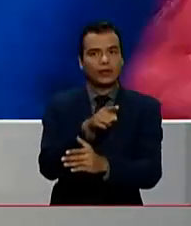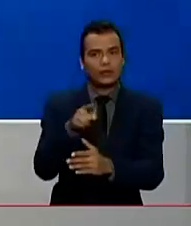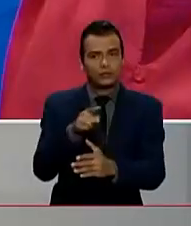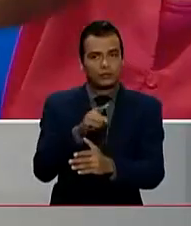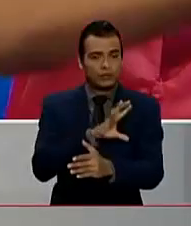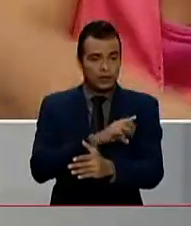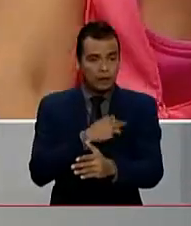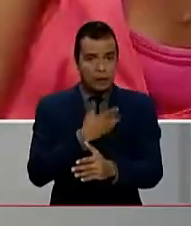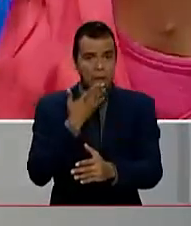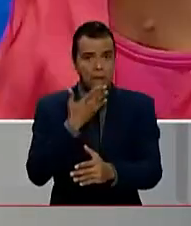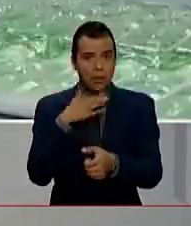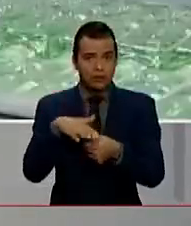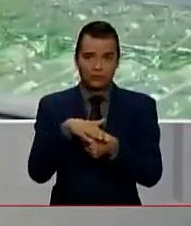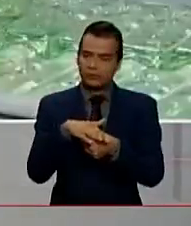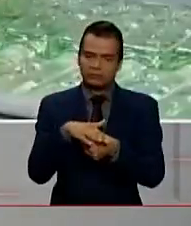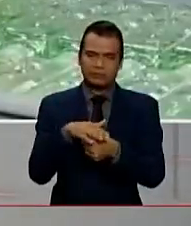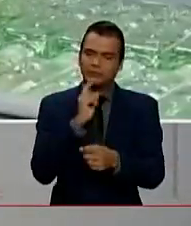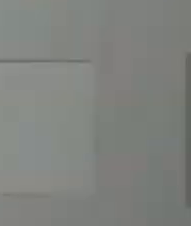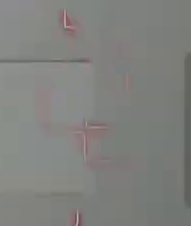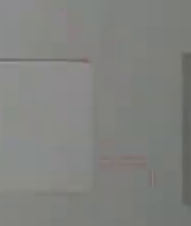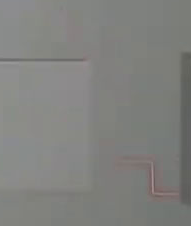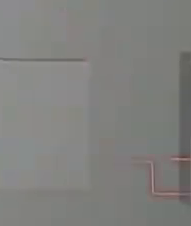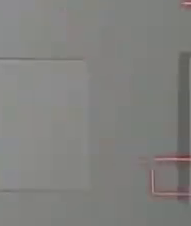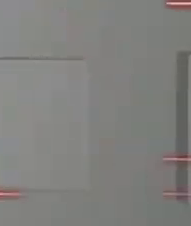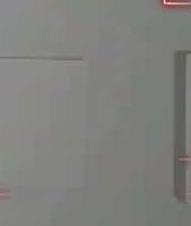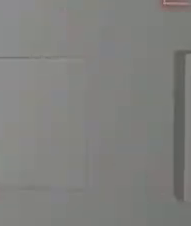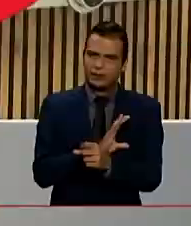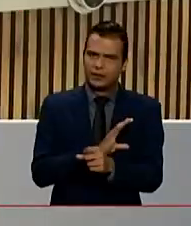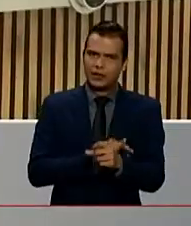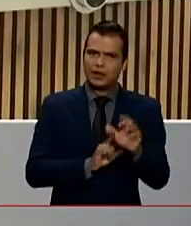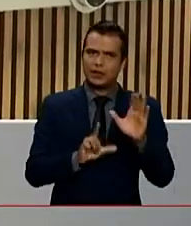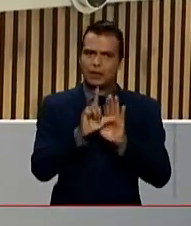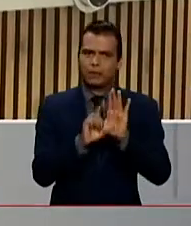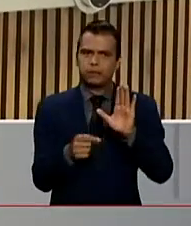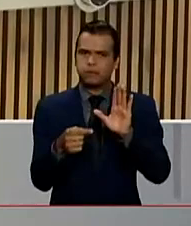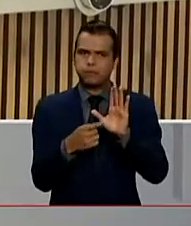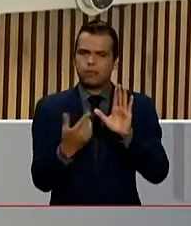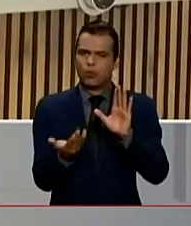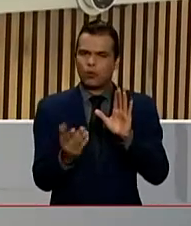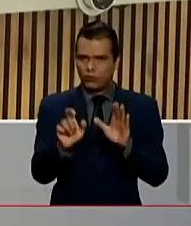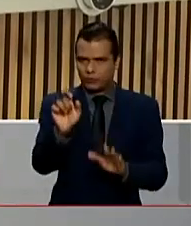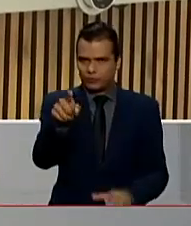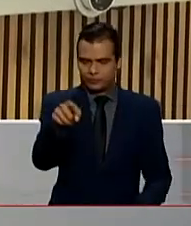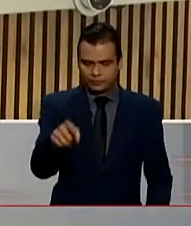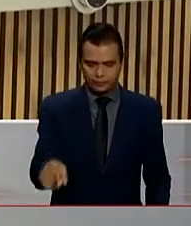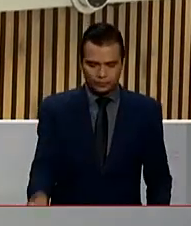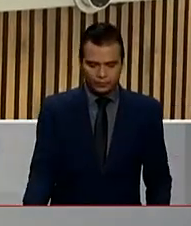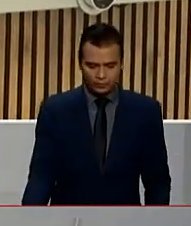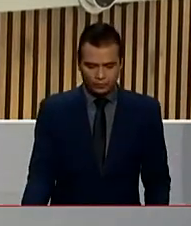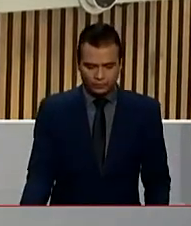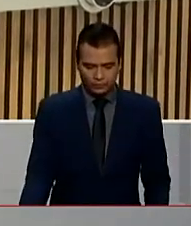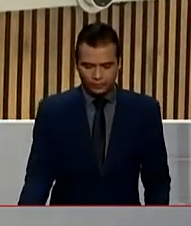7:24 minutos, Jaime Chávez, muy buenos días. ¿Qué posición ocupó la capital del Valle Adelante?